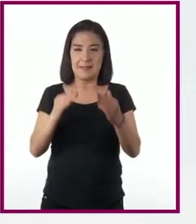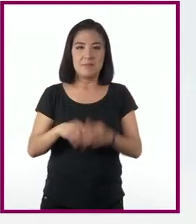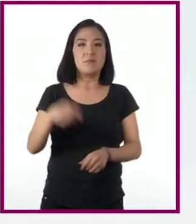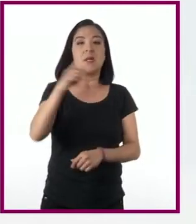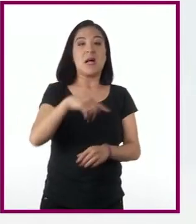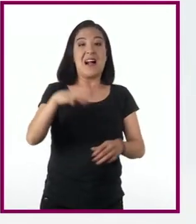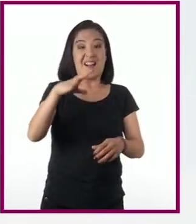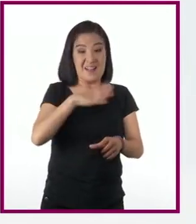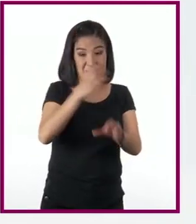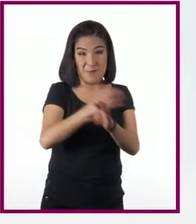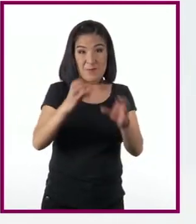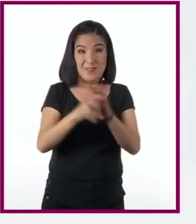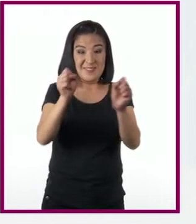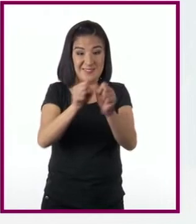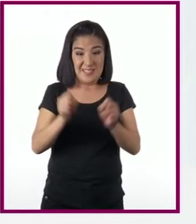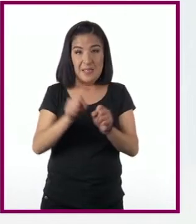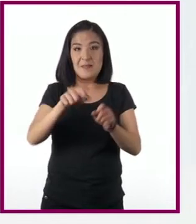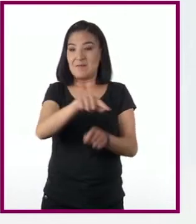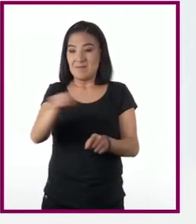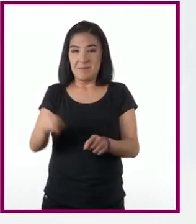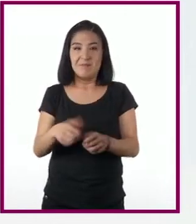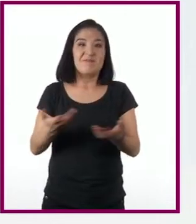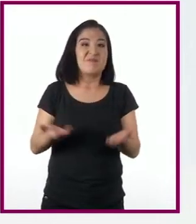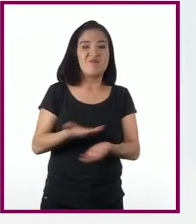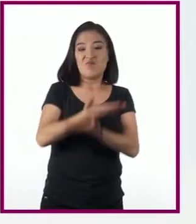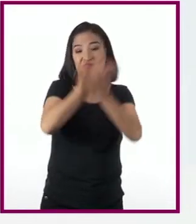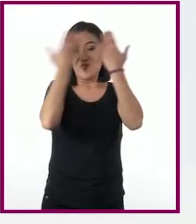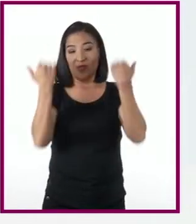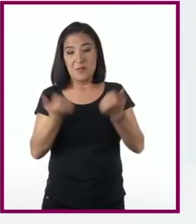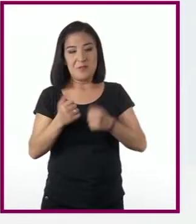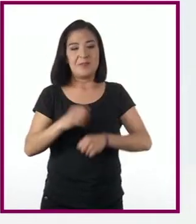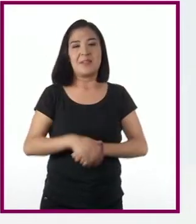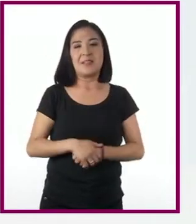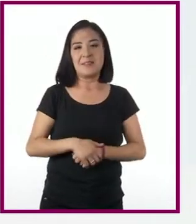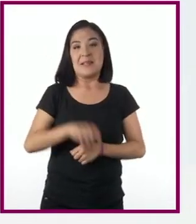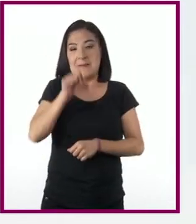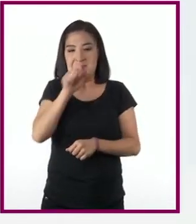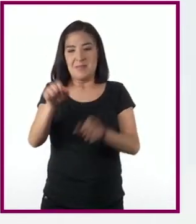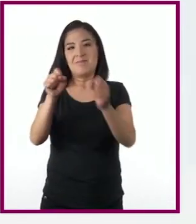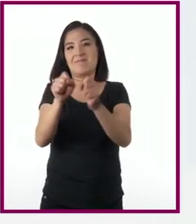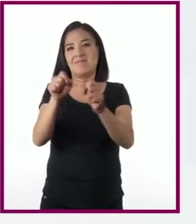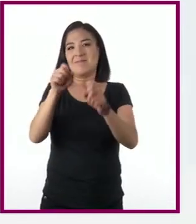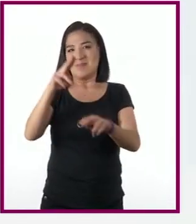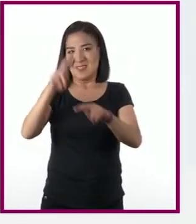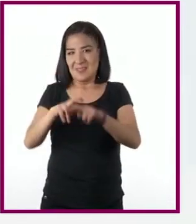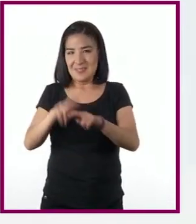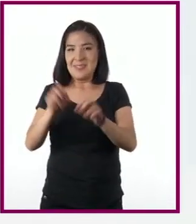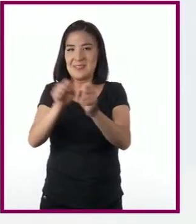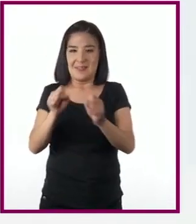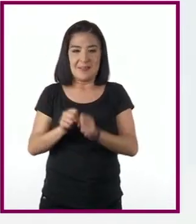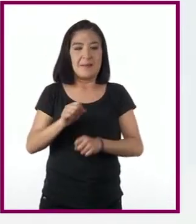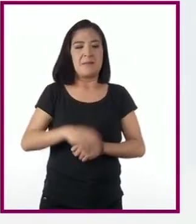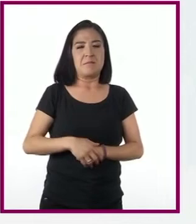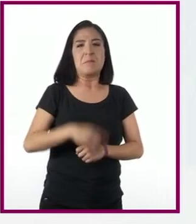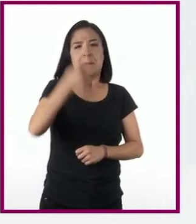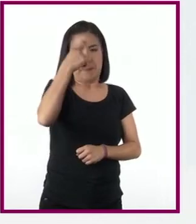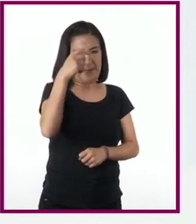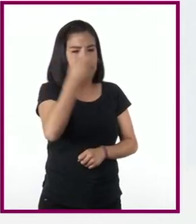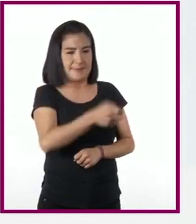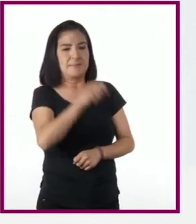se acumulen en el sillón. No sé, en el sillón. Para eso están la mesa.